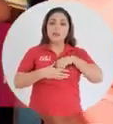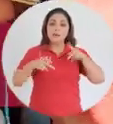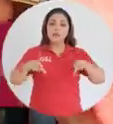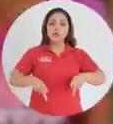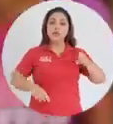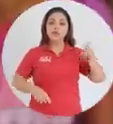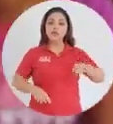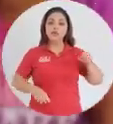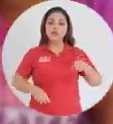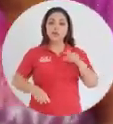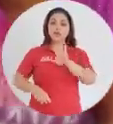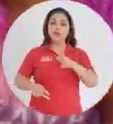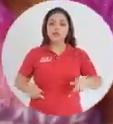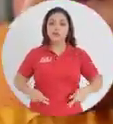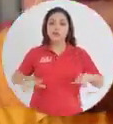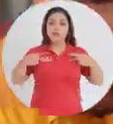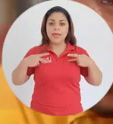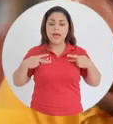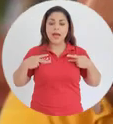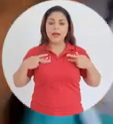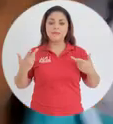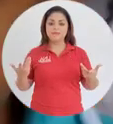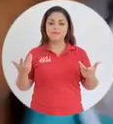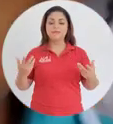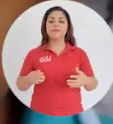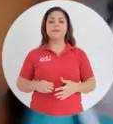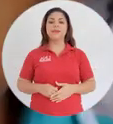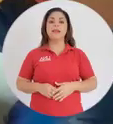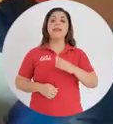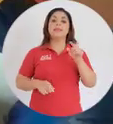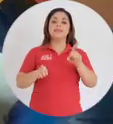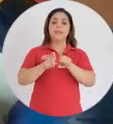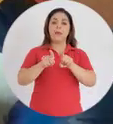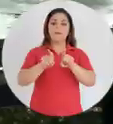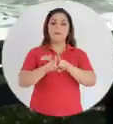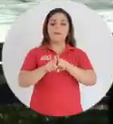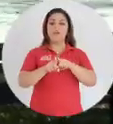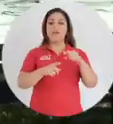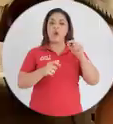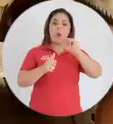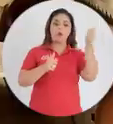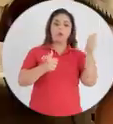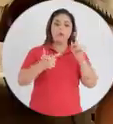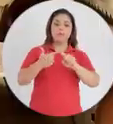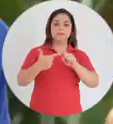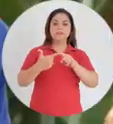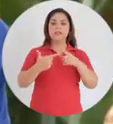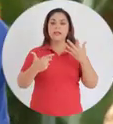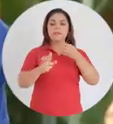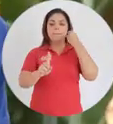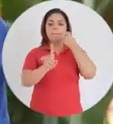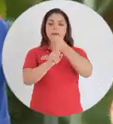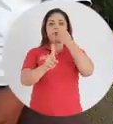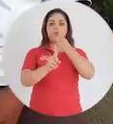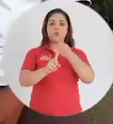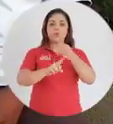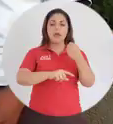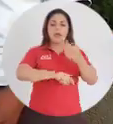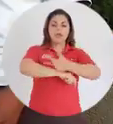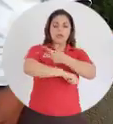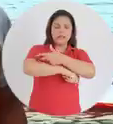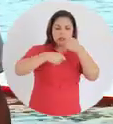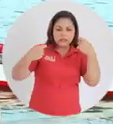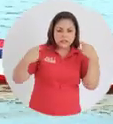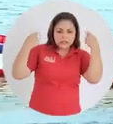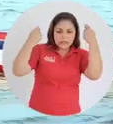necesita en su vida cotidiana. Y el otro elemento es que el impacto del crimen organizado,